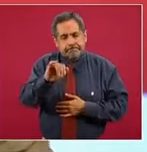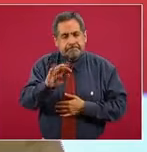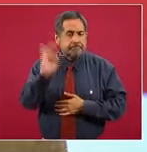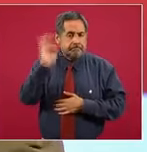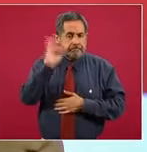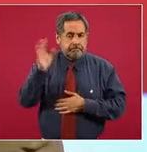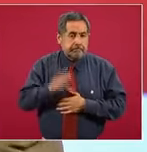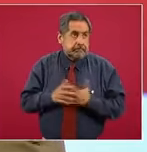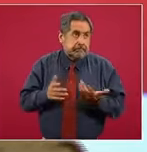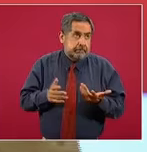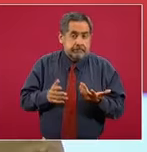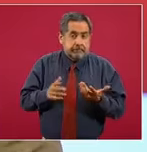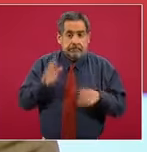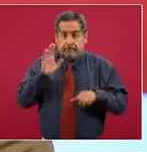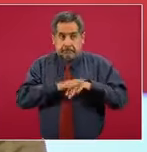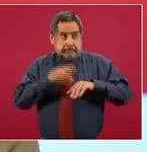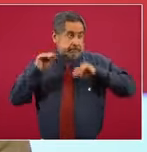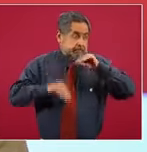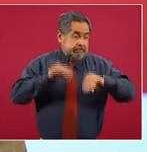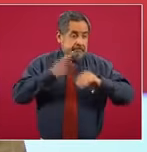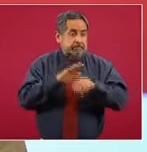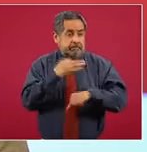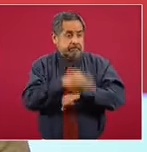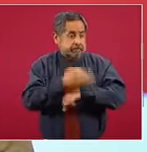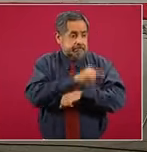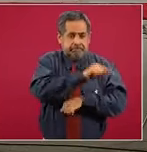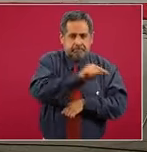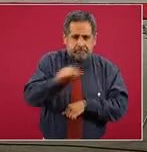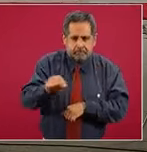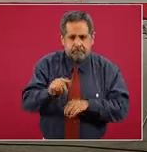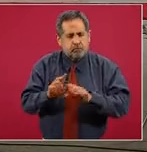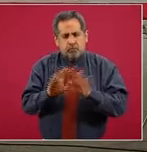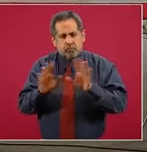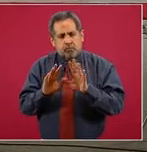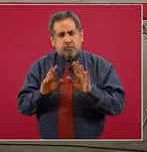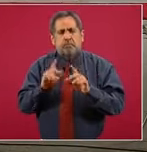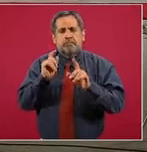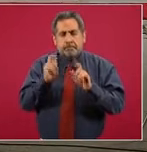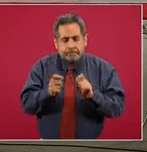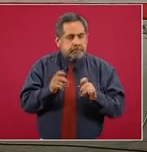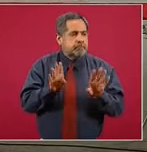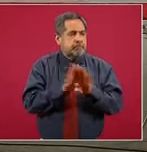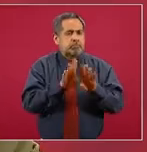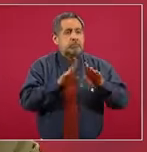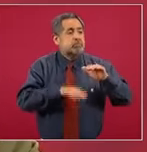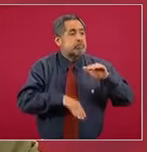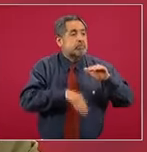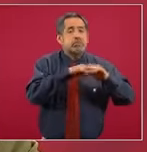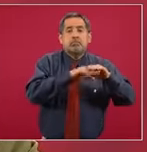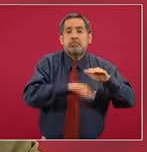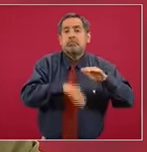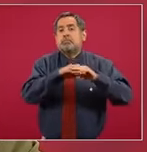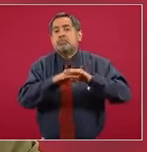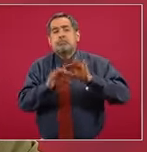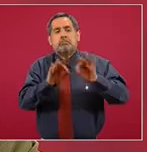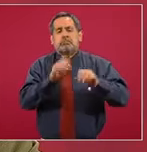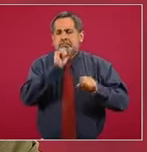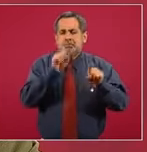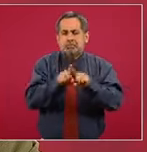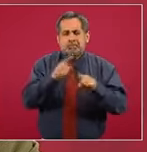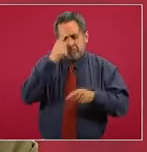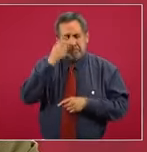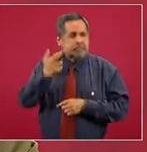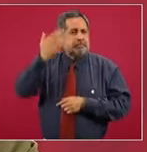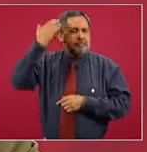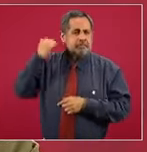no necesitamos meter más unidades temporales, sino simplemente llegar al límite al que estuvimos en